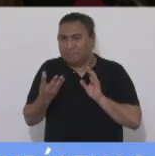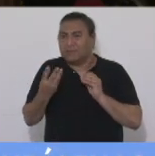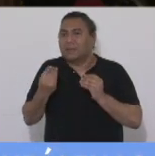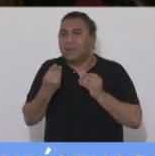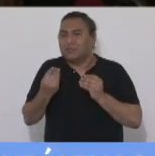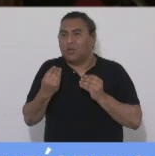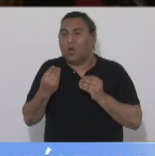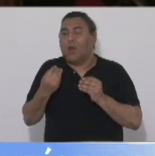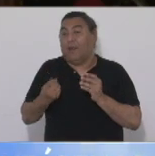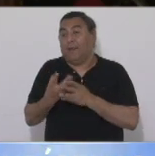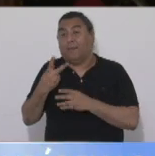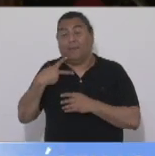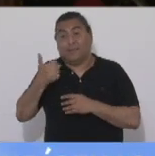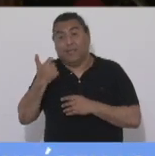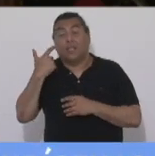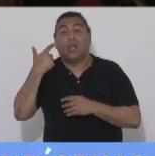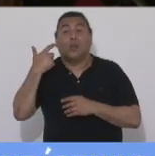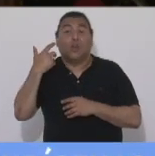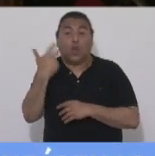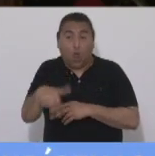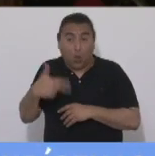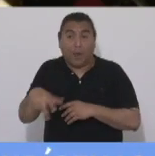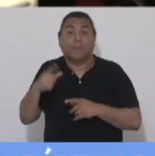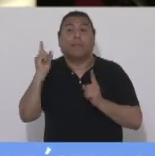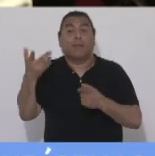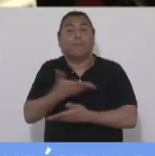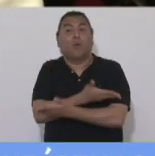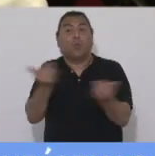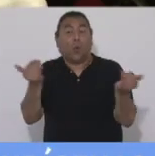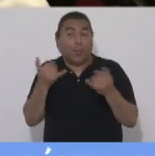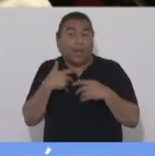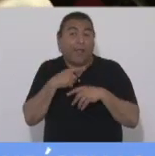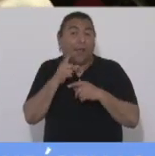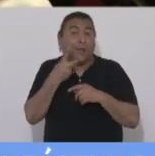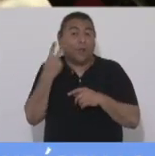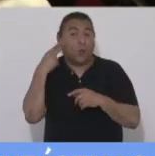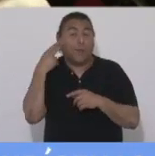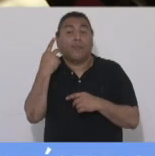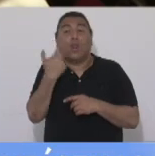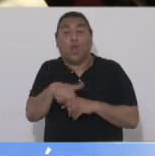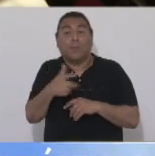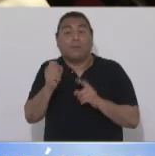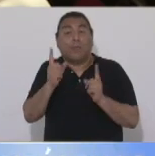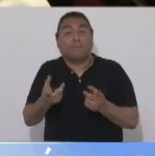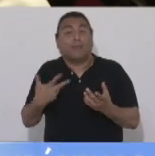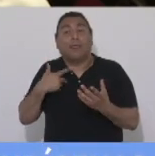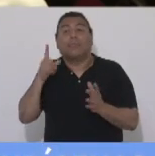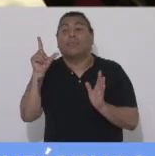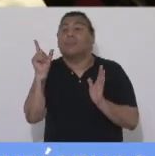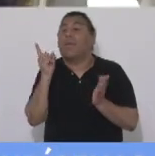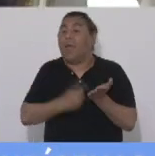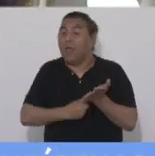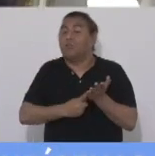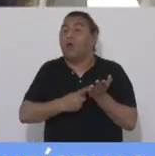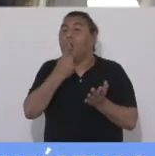el 26 de noviembre, fue publicada el 29 de noviembre y el decreto reglamentario 1122